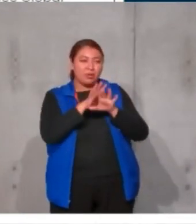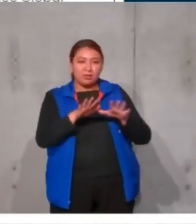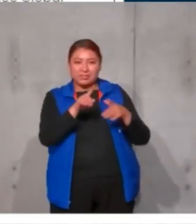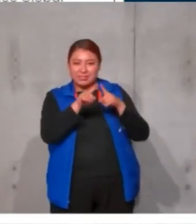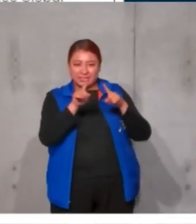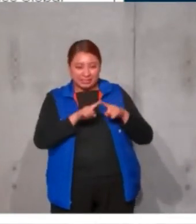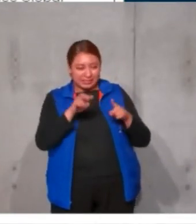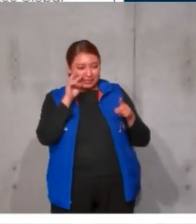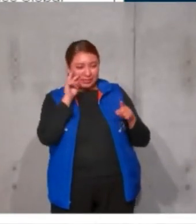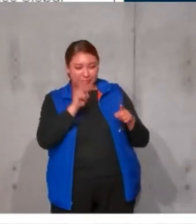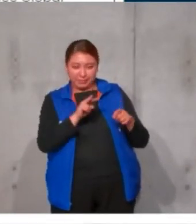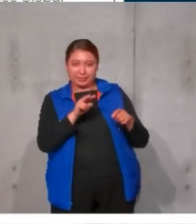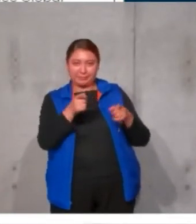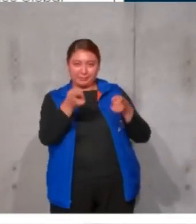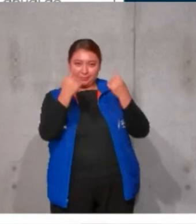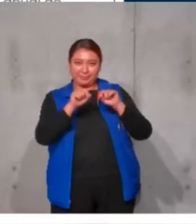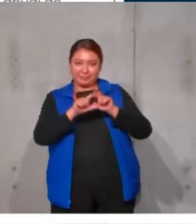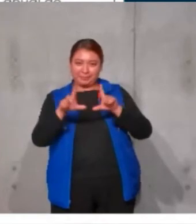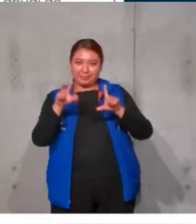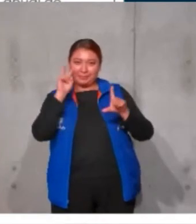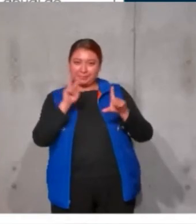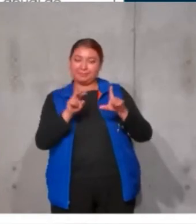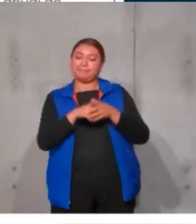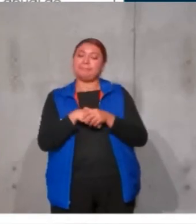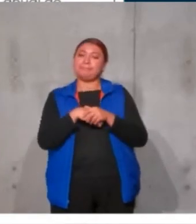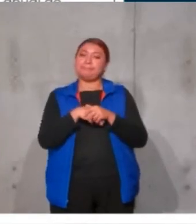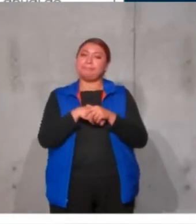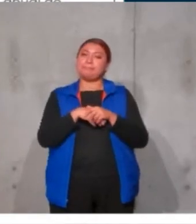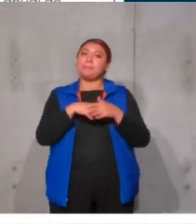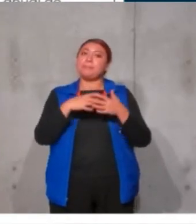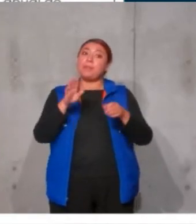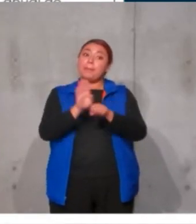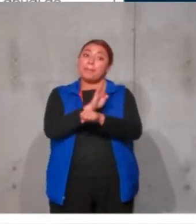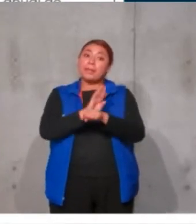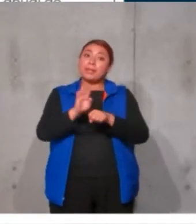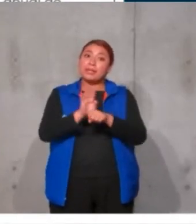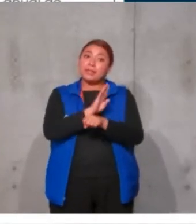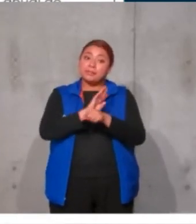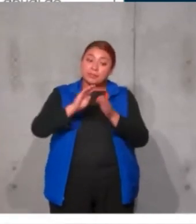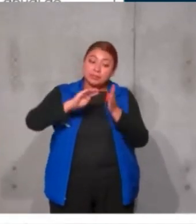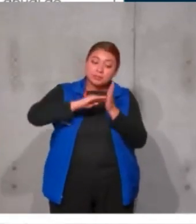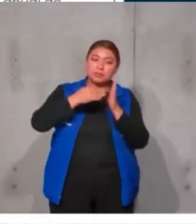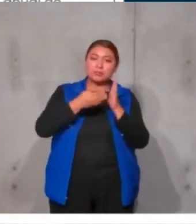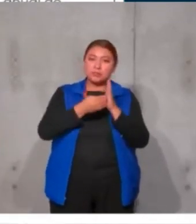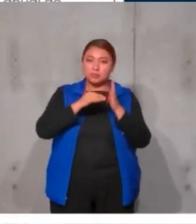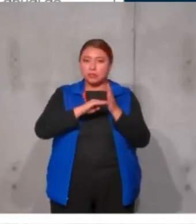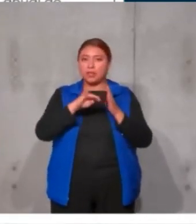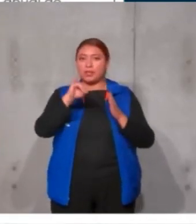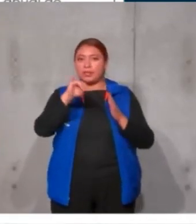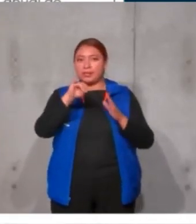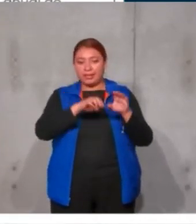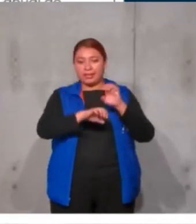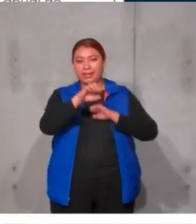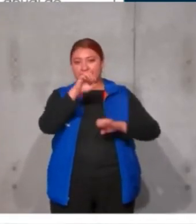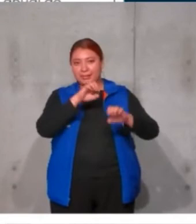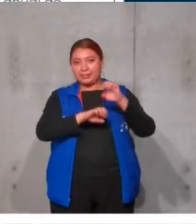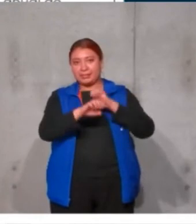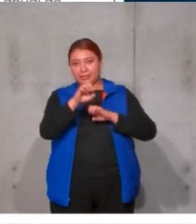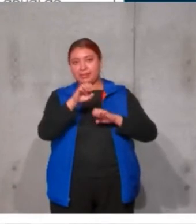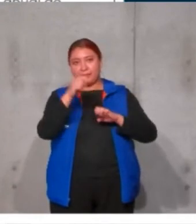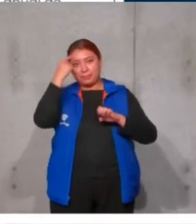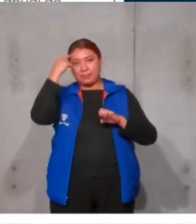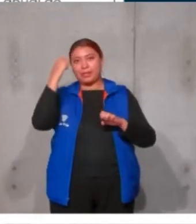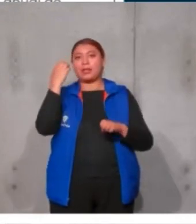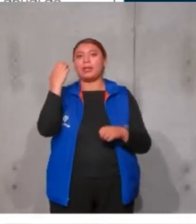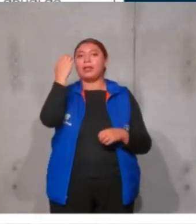metodología. Siguiente, por favor. Hay beneficios estratégicos que proporciona a la empresa el análisis